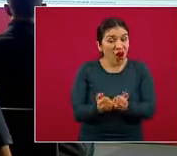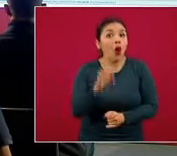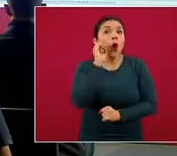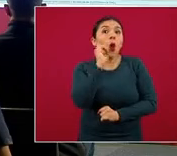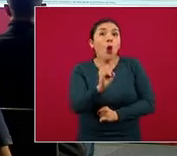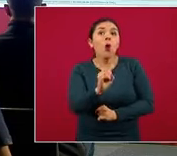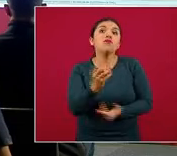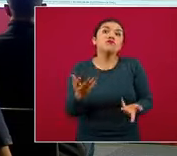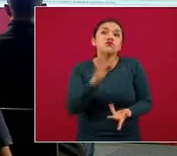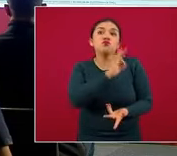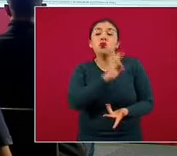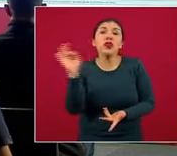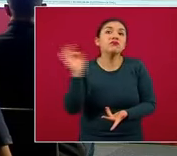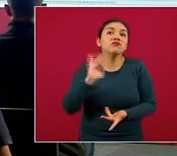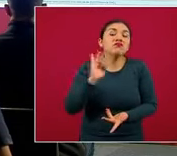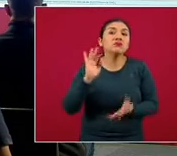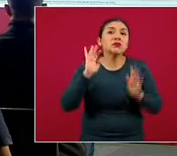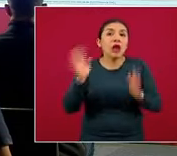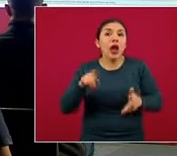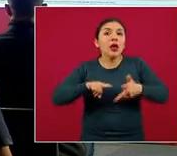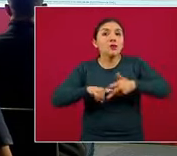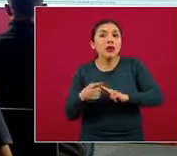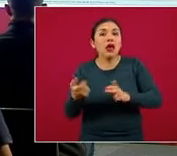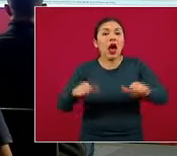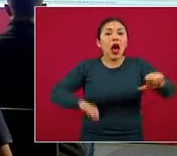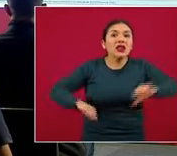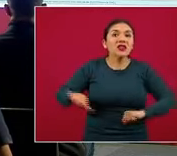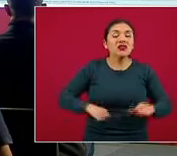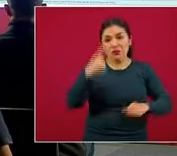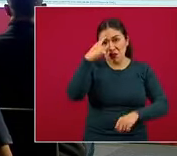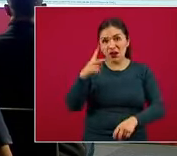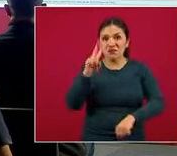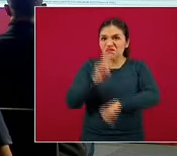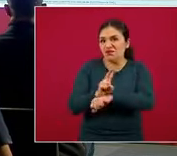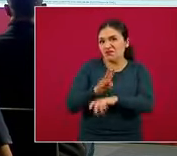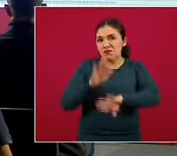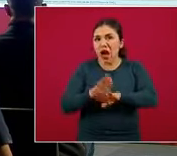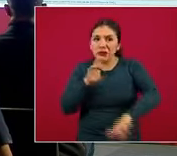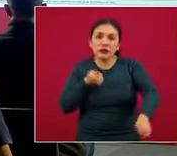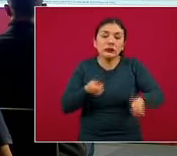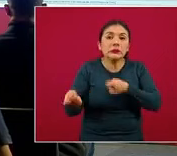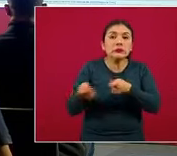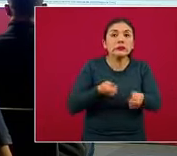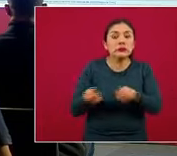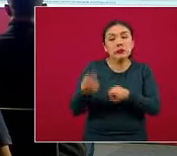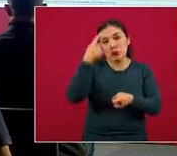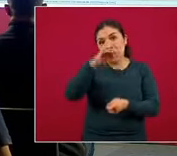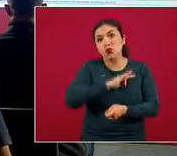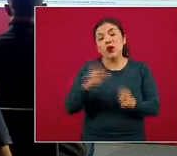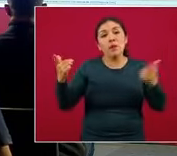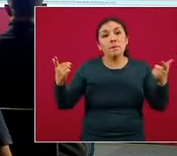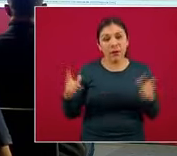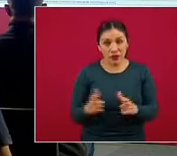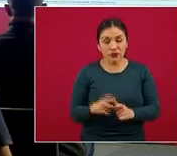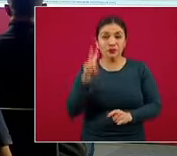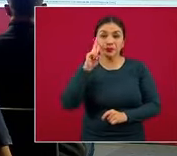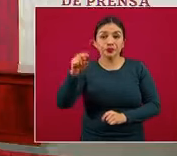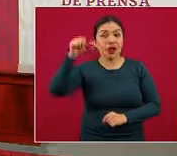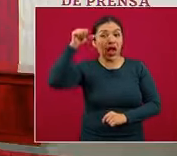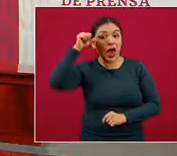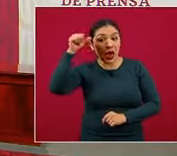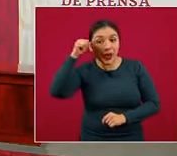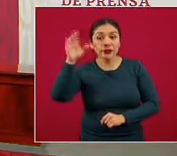Cono Sur pueden en su momento llevar acciones de control que permitan una disminución. Asia, África